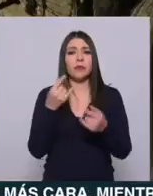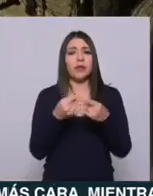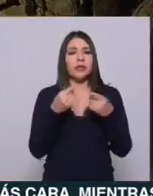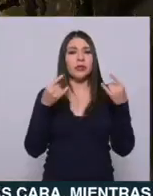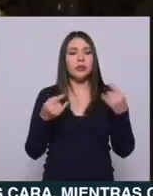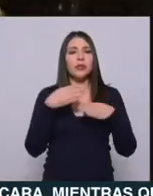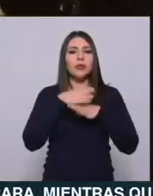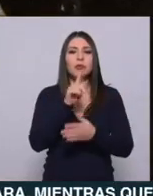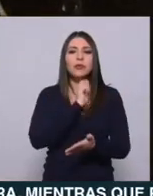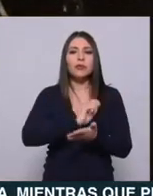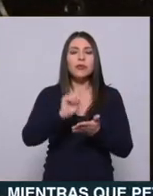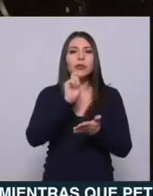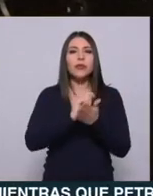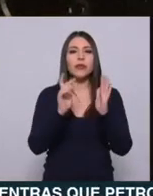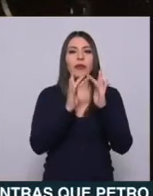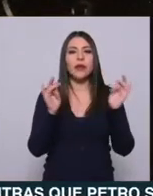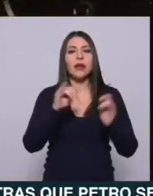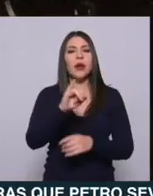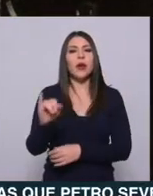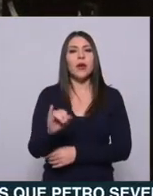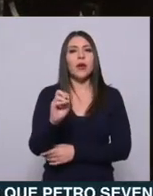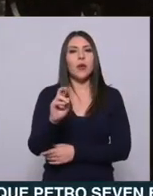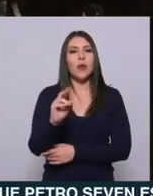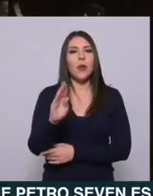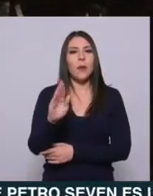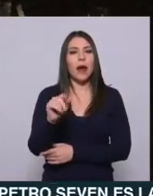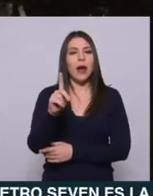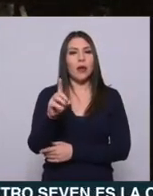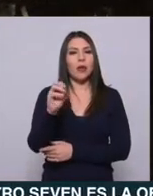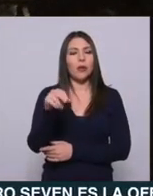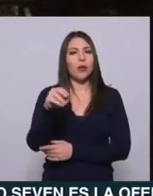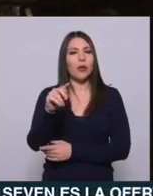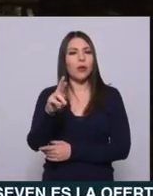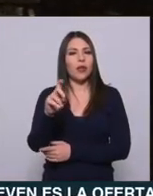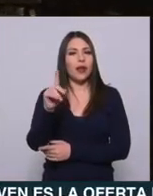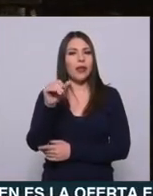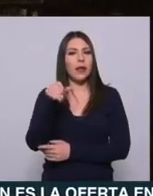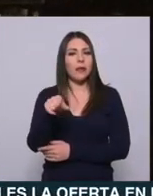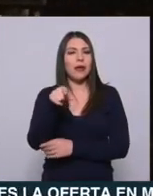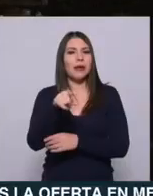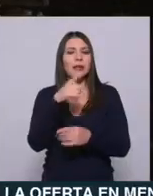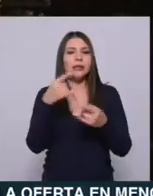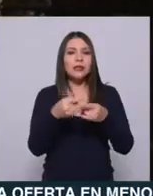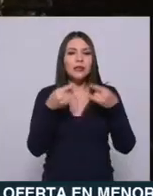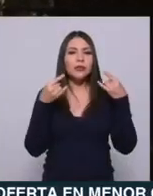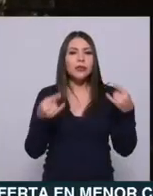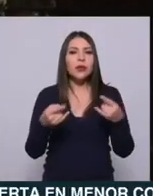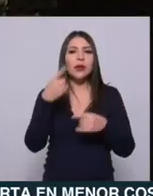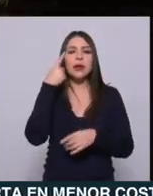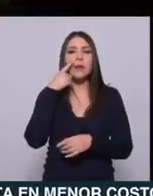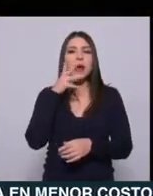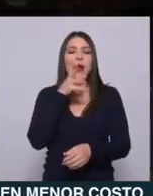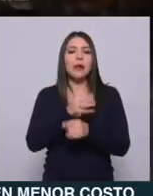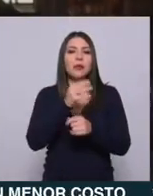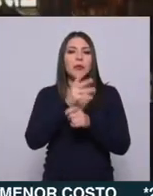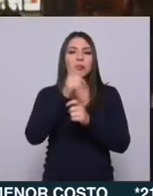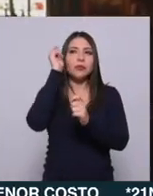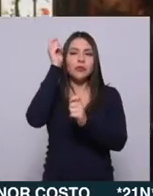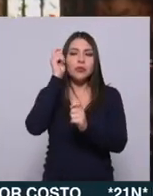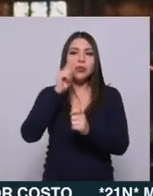de Notre Dame, novela de Victor Hugo que abanderó una campaña intensa para restaurar el recinto en 1841.